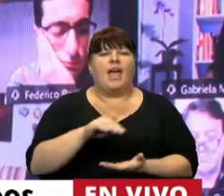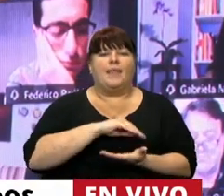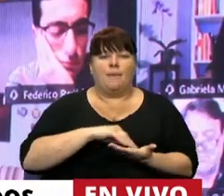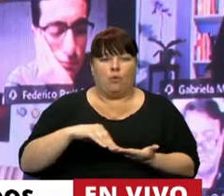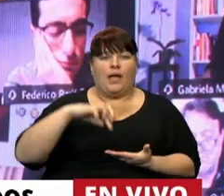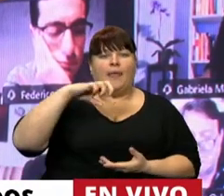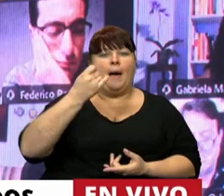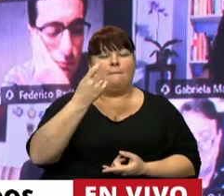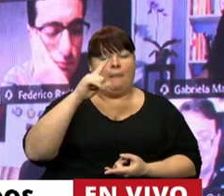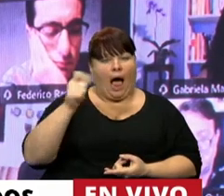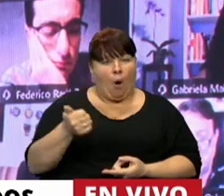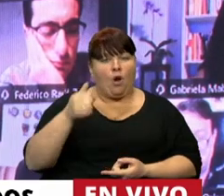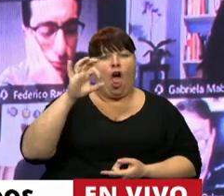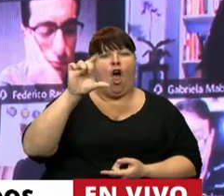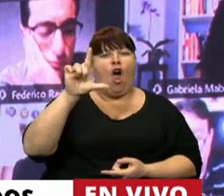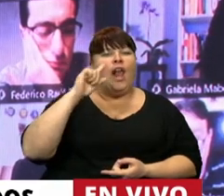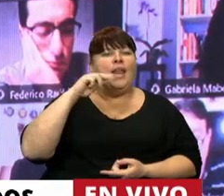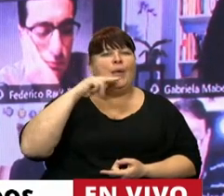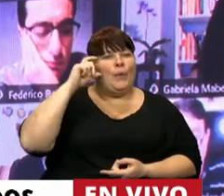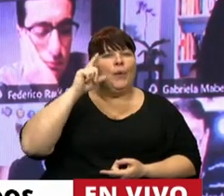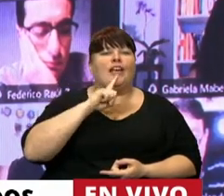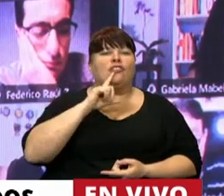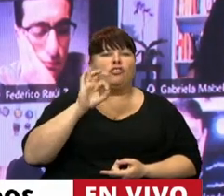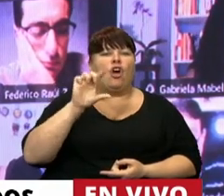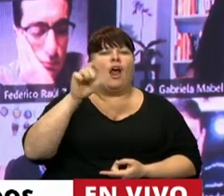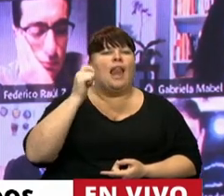Diputada Paula Oliveto Lago.